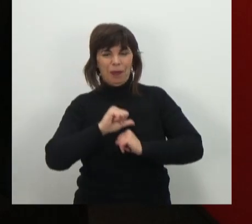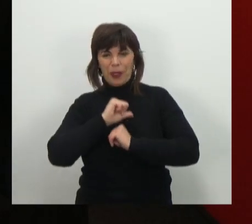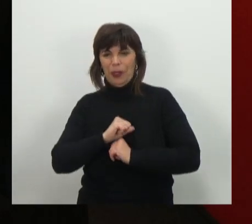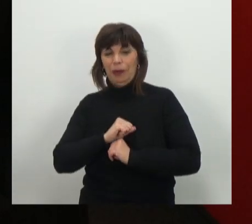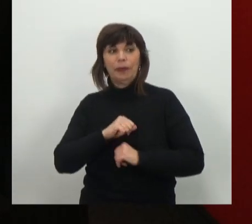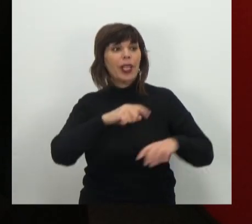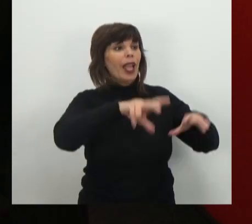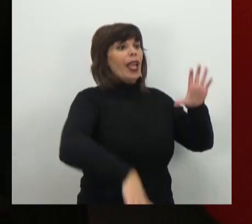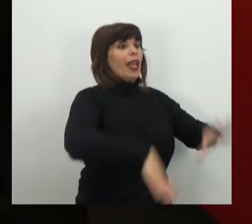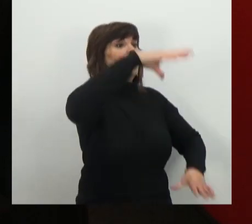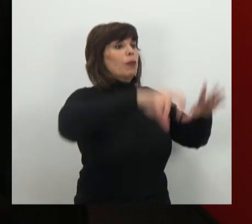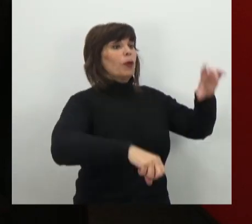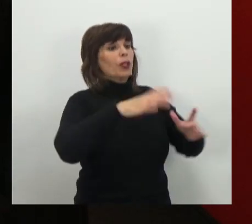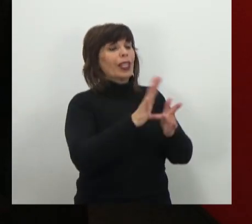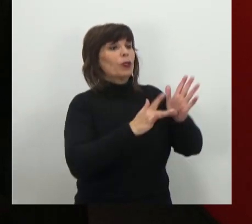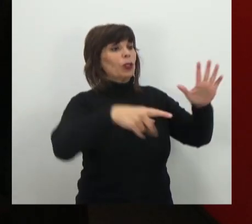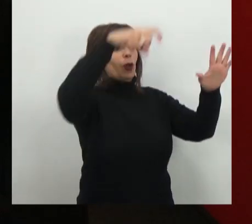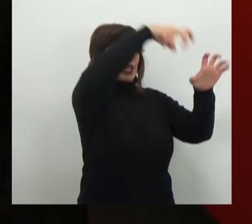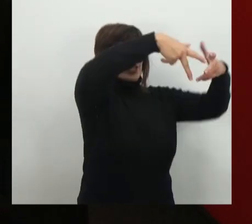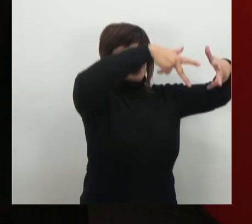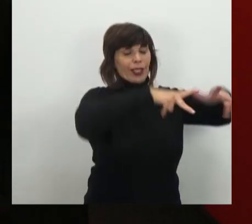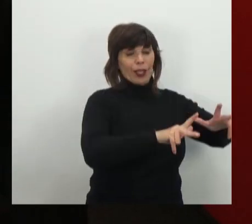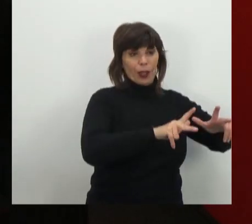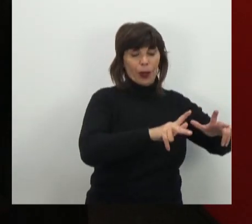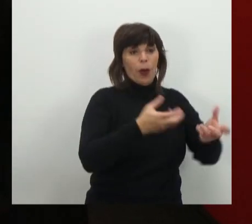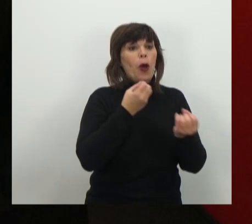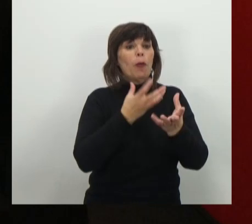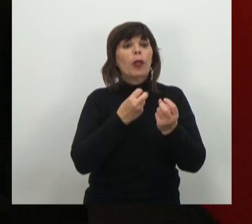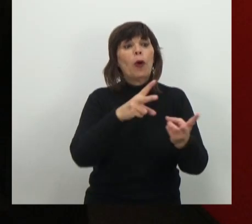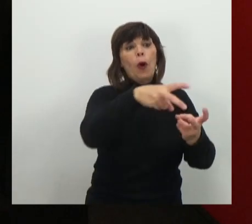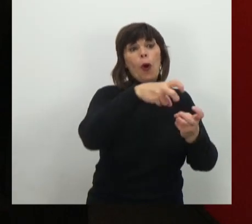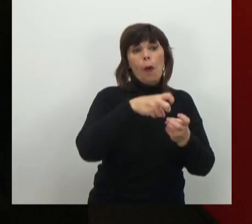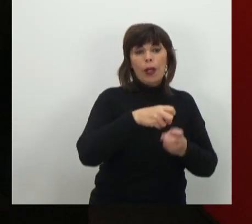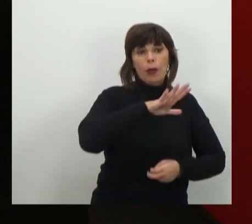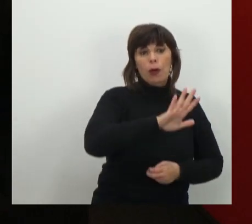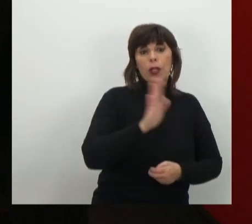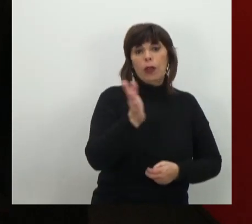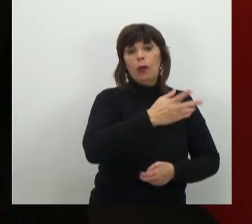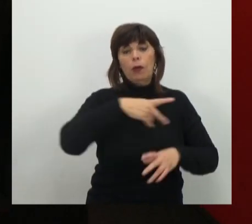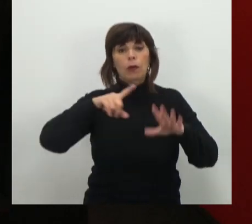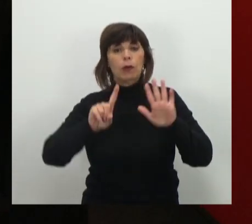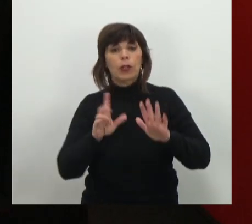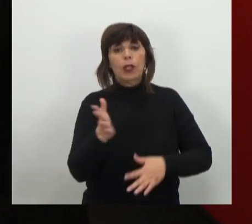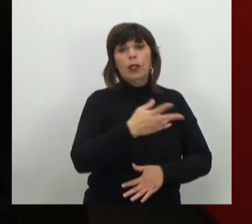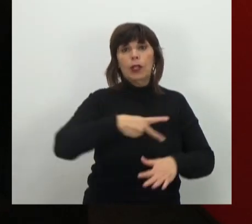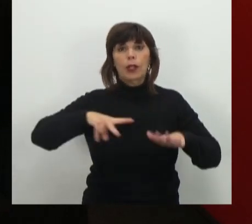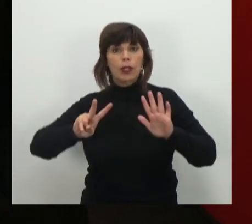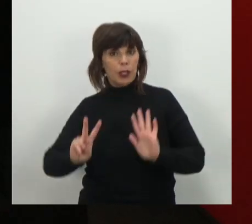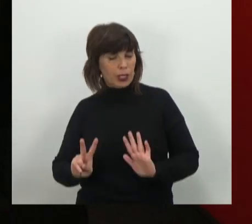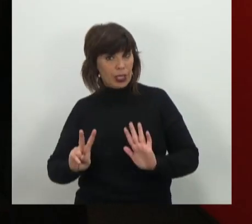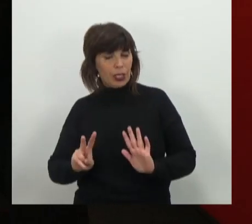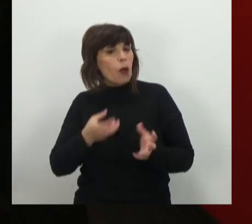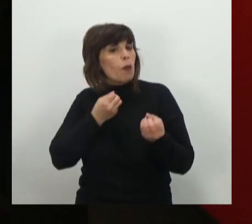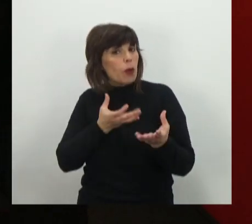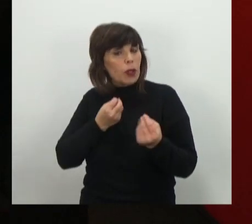5, Mateo 6, Mateo 7. Él estuvo predicando, enseñando. Y cuando Él